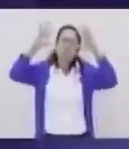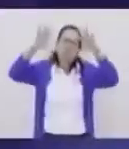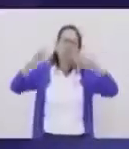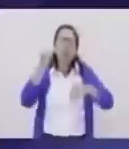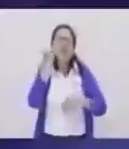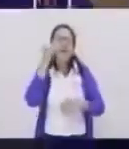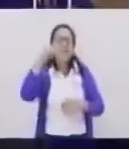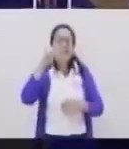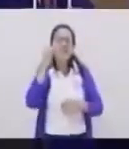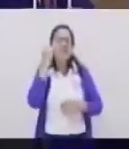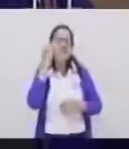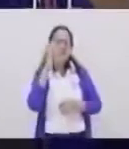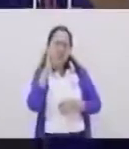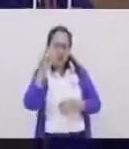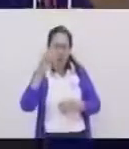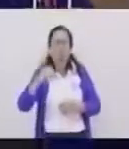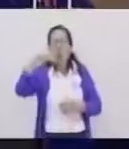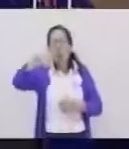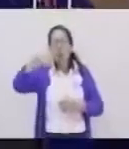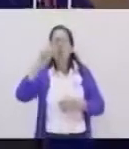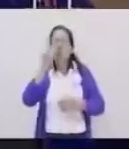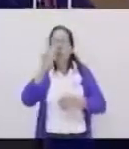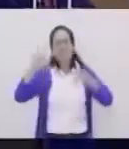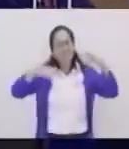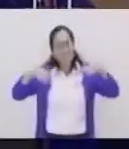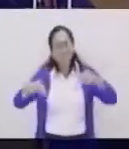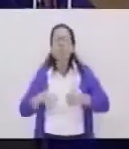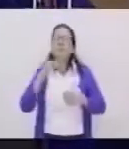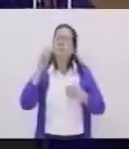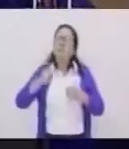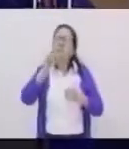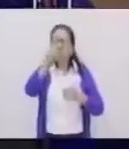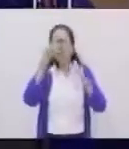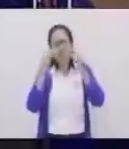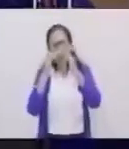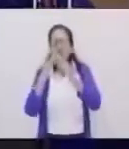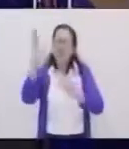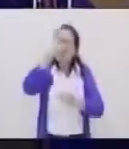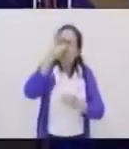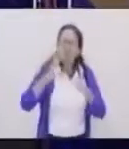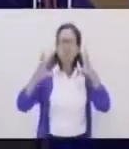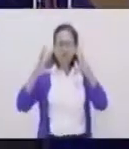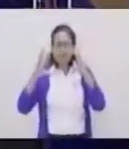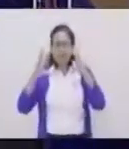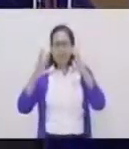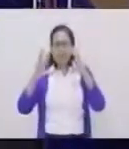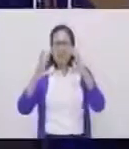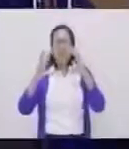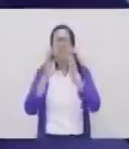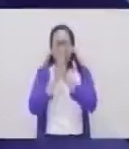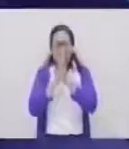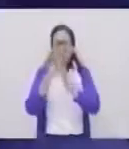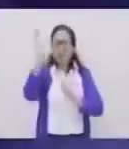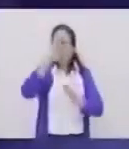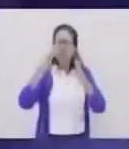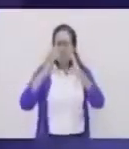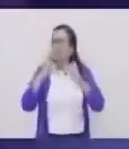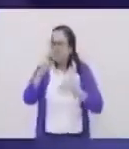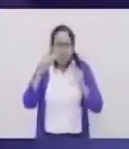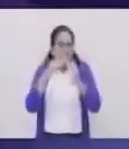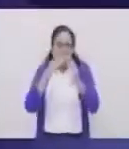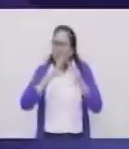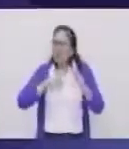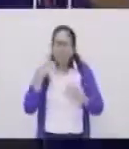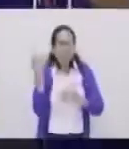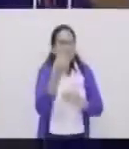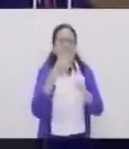Ahora vamos a hacer una siguiente actividad. Necesito que ustedes en casa busquen una pelota, ¿sí? Todos tenemos una pelota